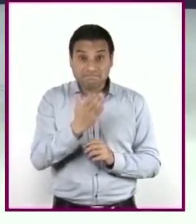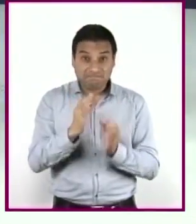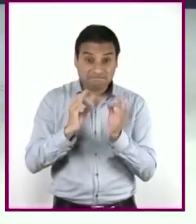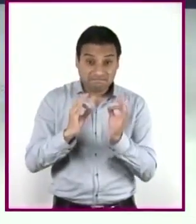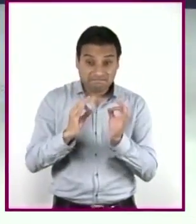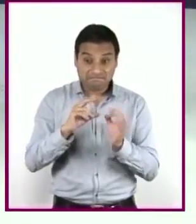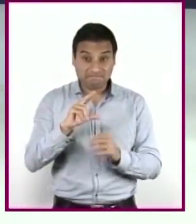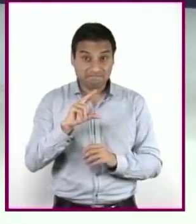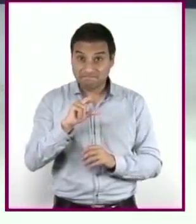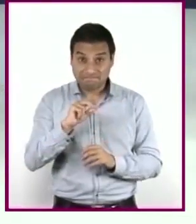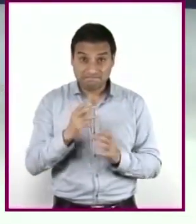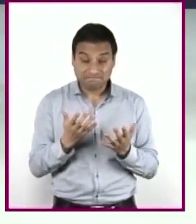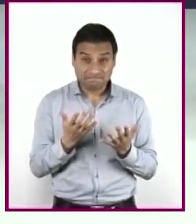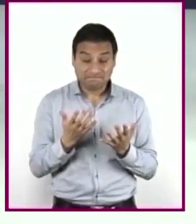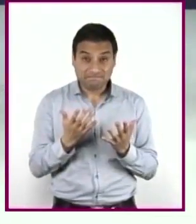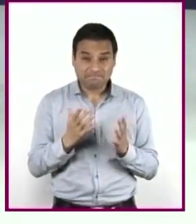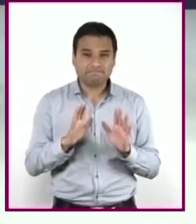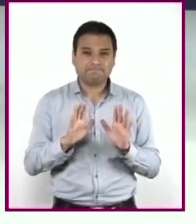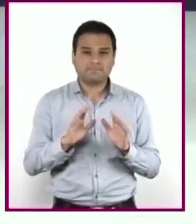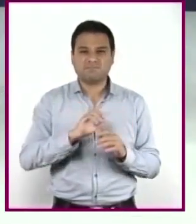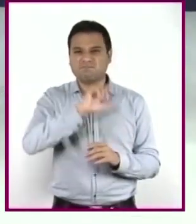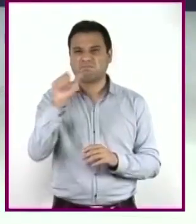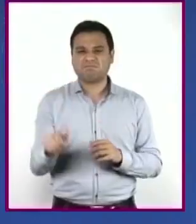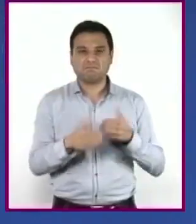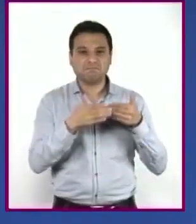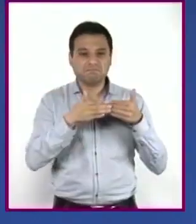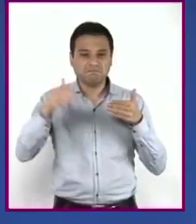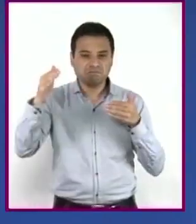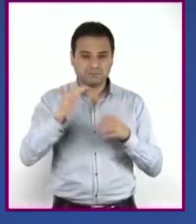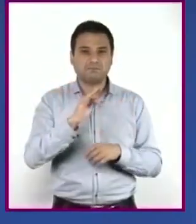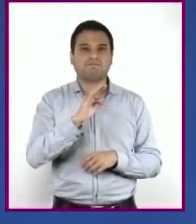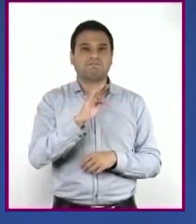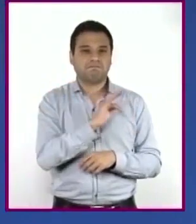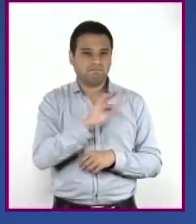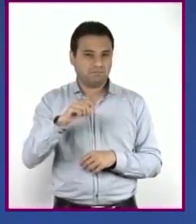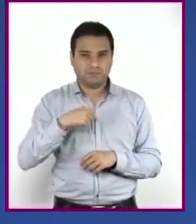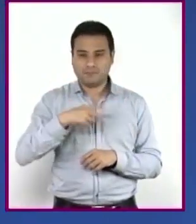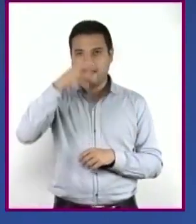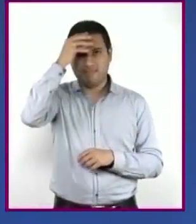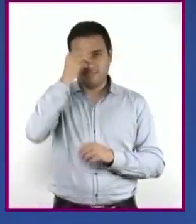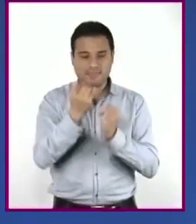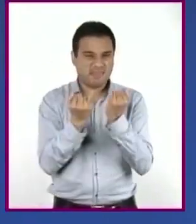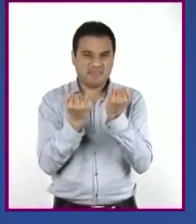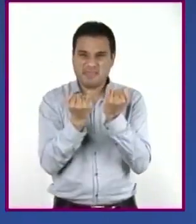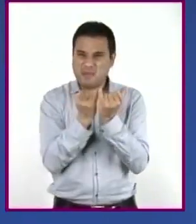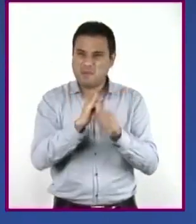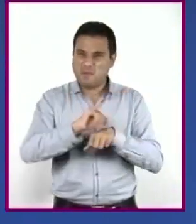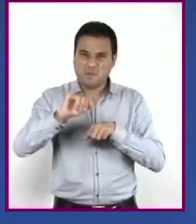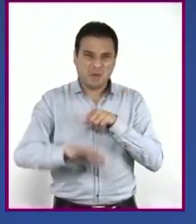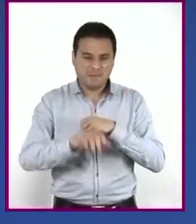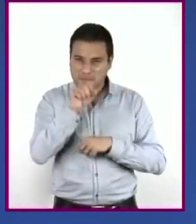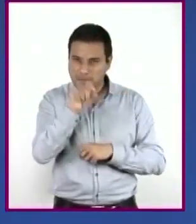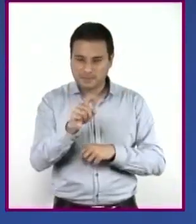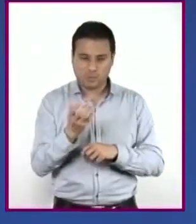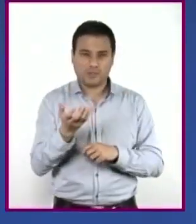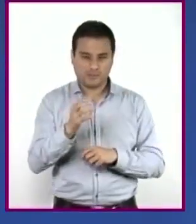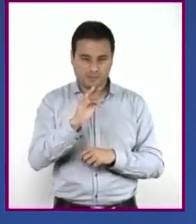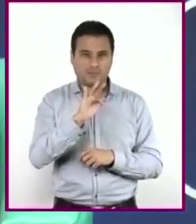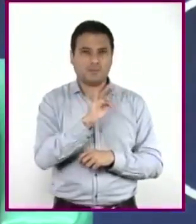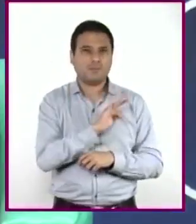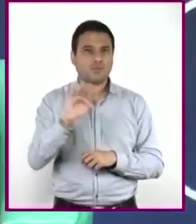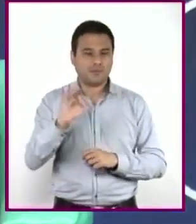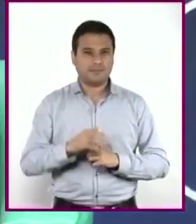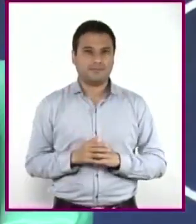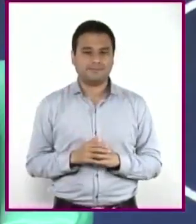está mal o no está mal, en algún punto puede llegar a replicarlo o, no sé, verlo